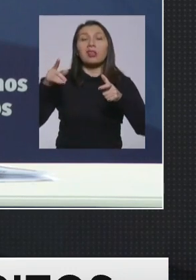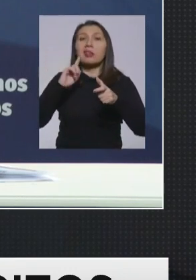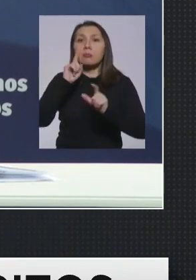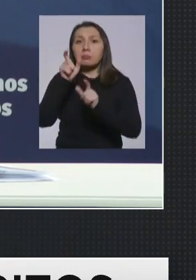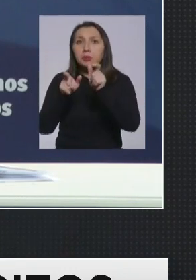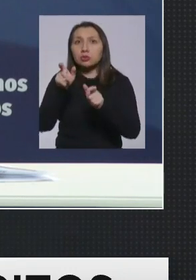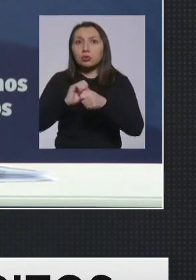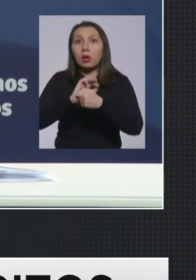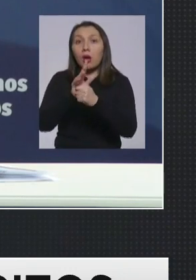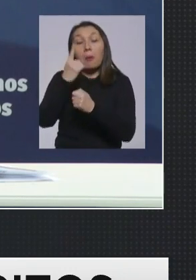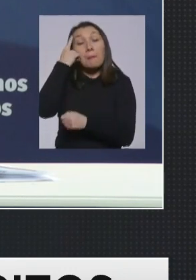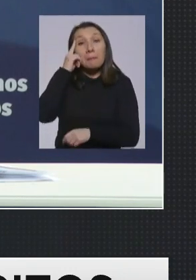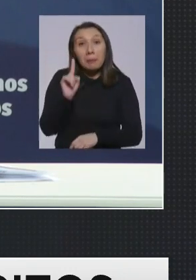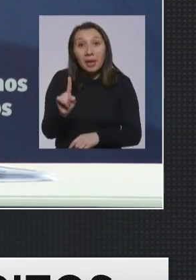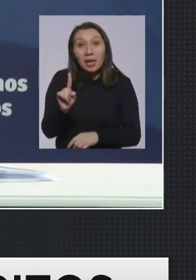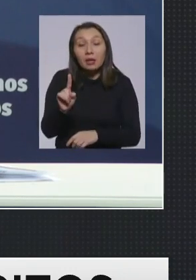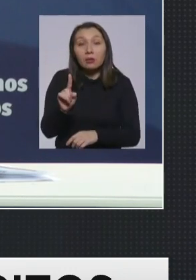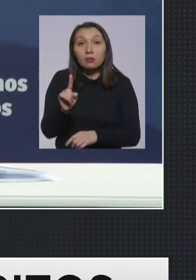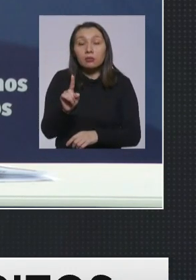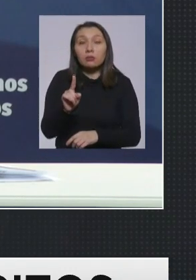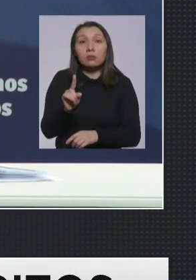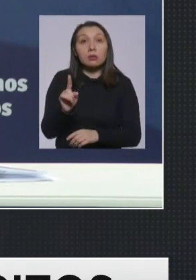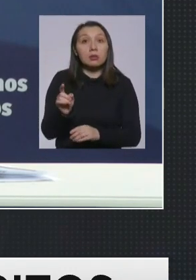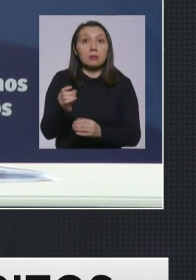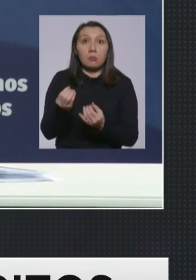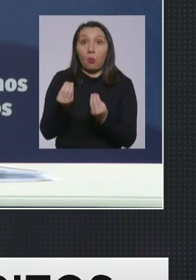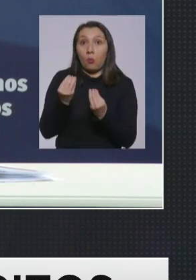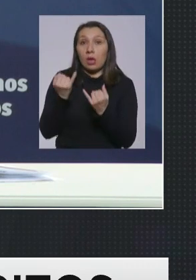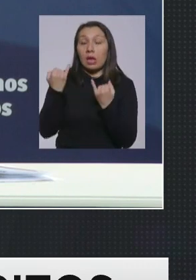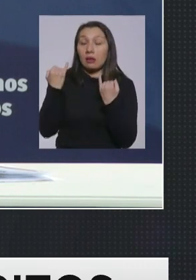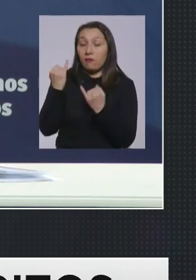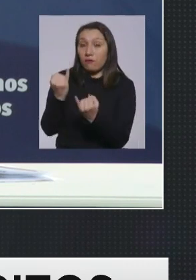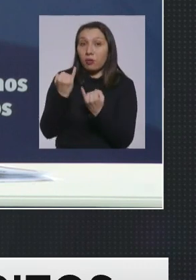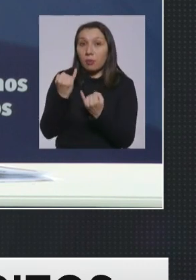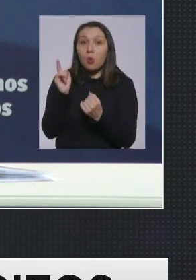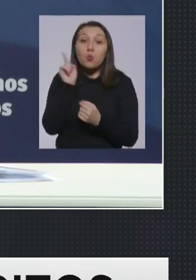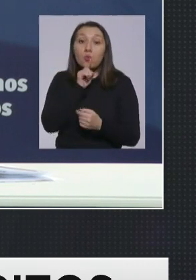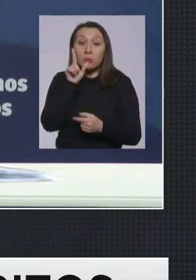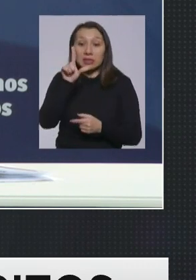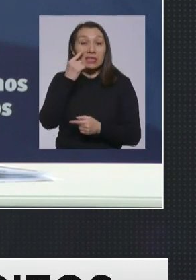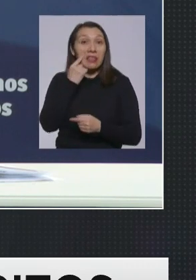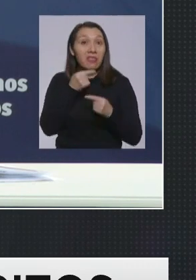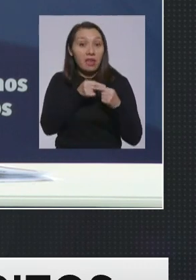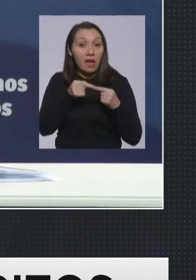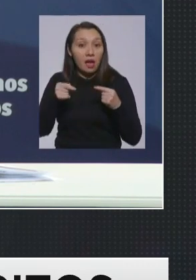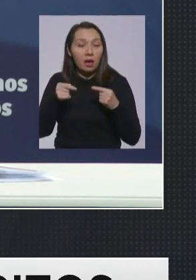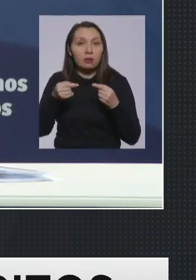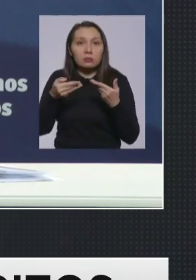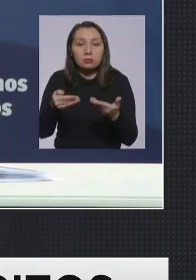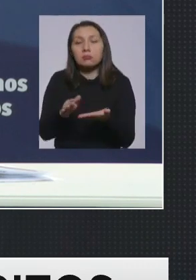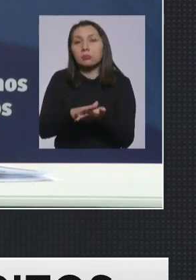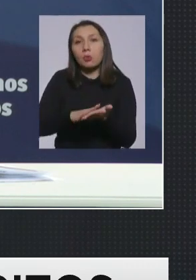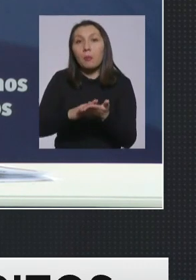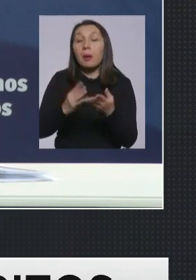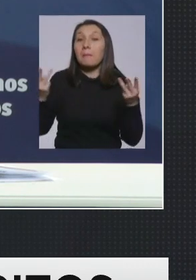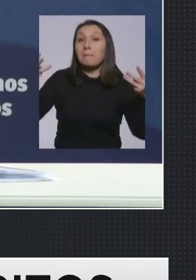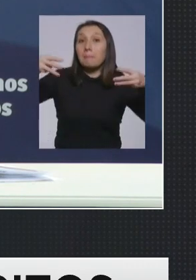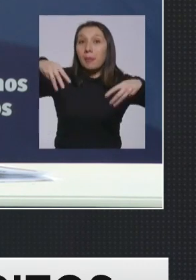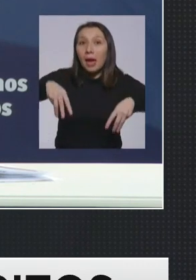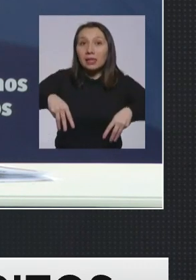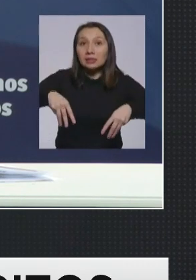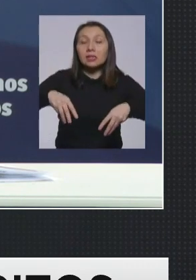casos sin embargo le doy la primicia de que en estos últimos siete días por ejemplo en magallanes